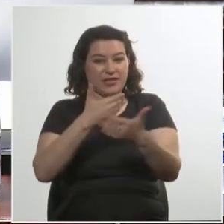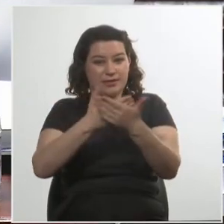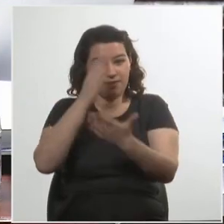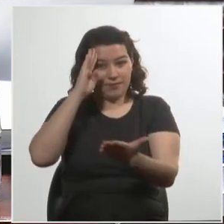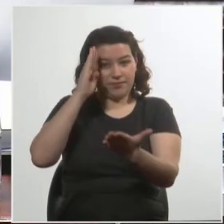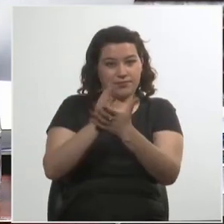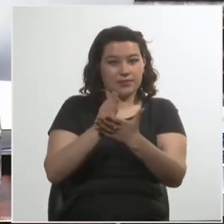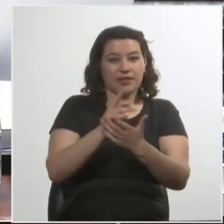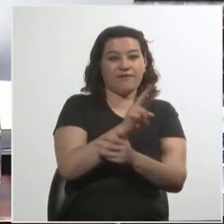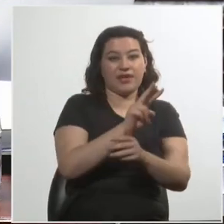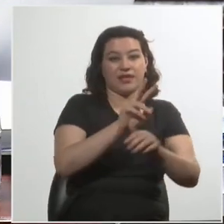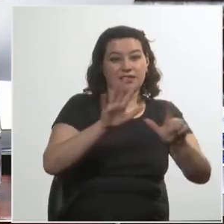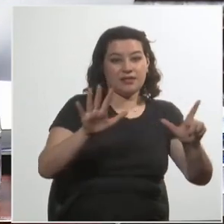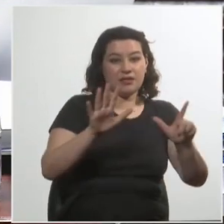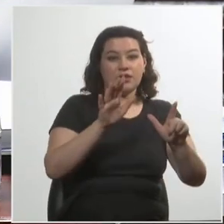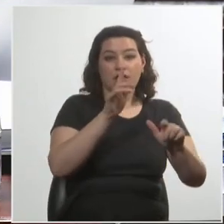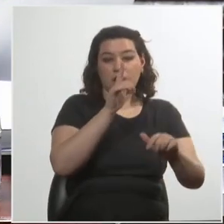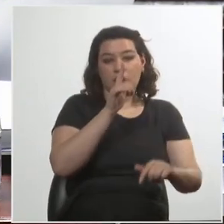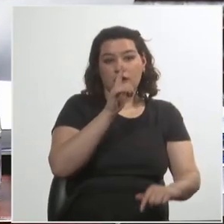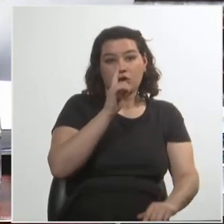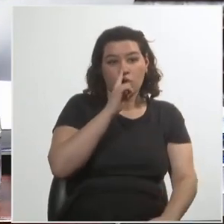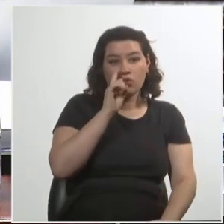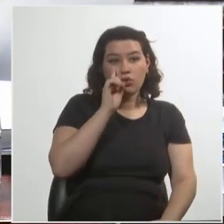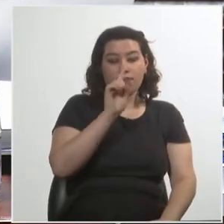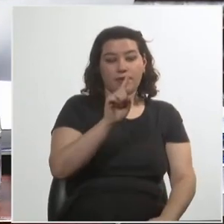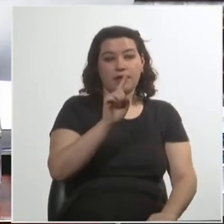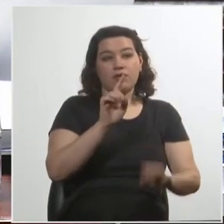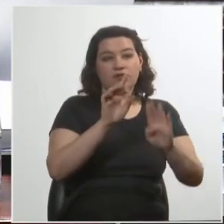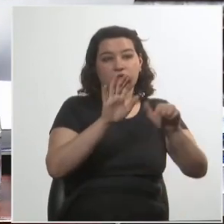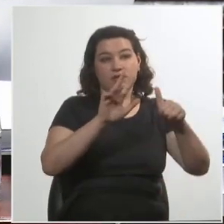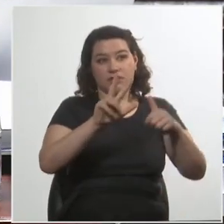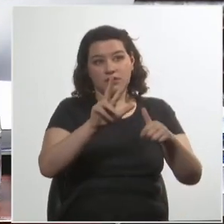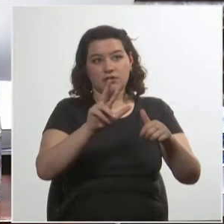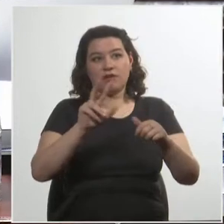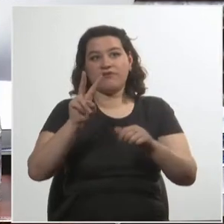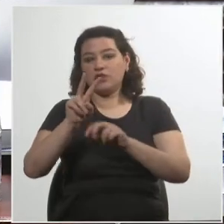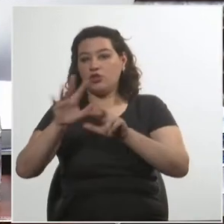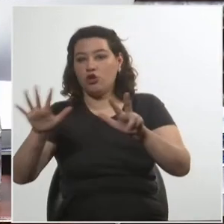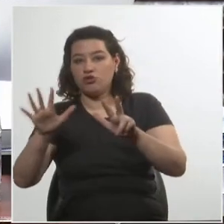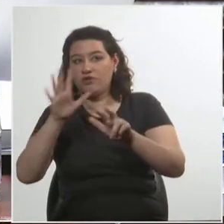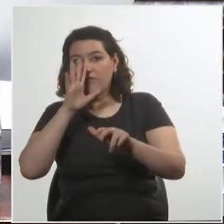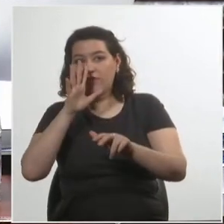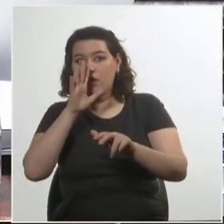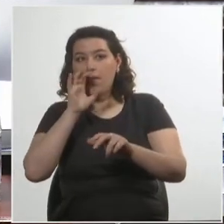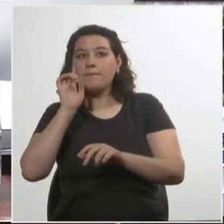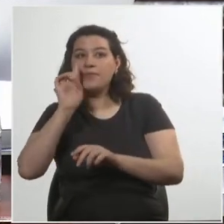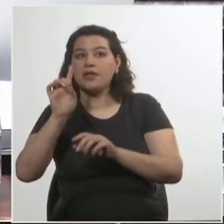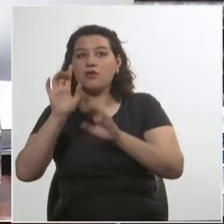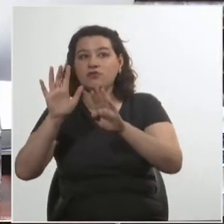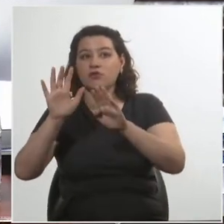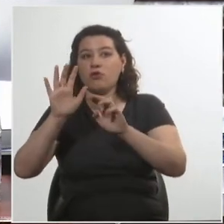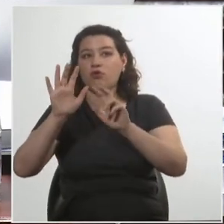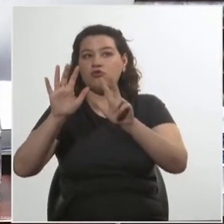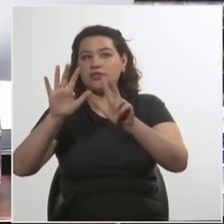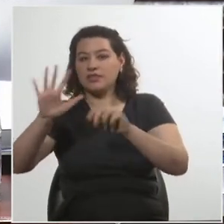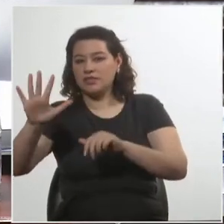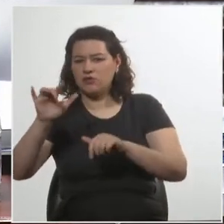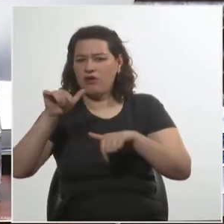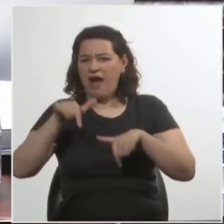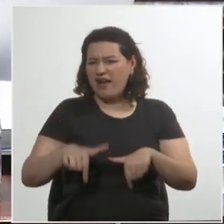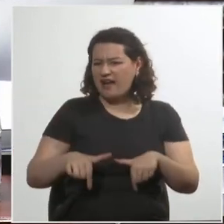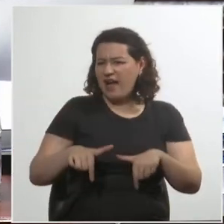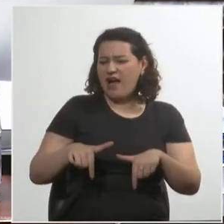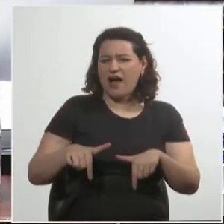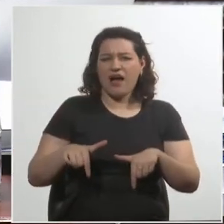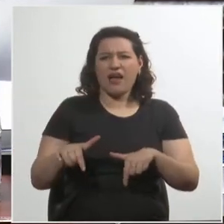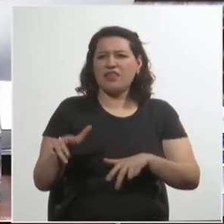entre el 27 de junio del 73 y el 28 de febrero del 85 y aquí había agravios